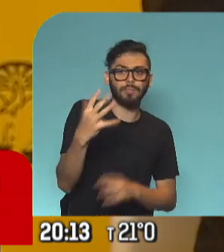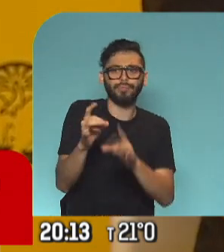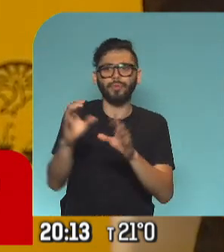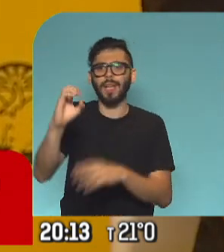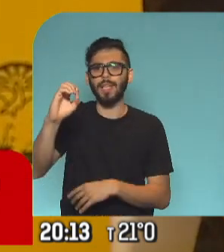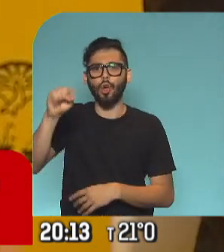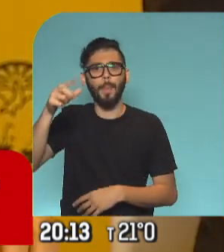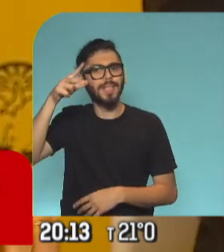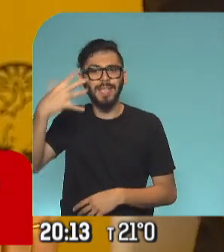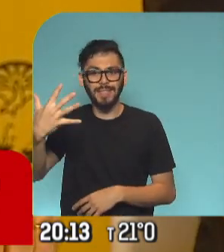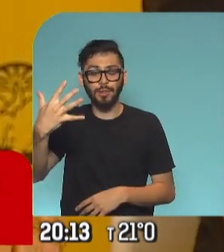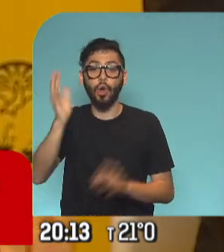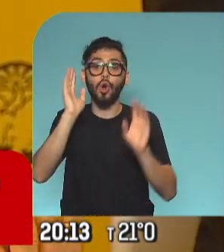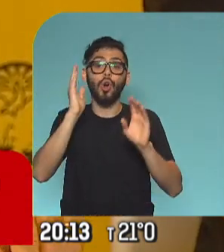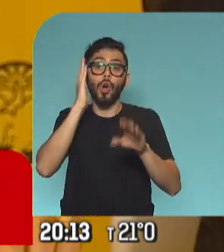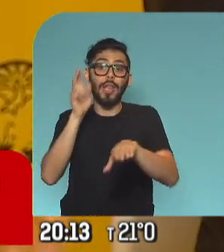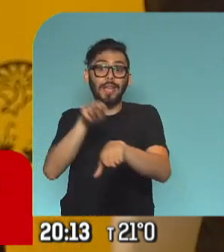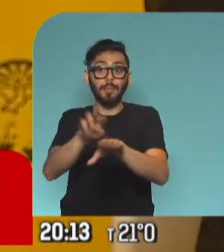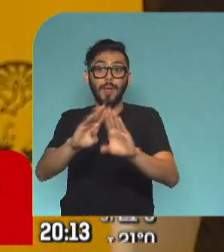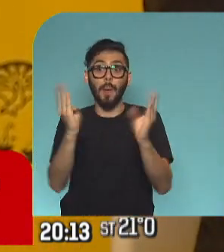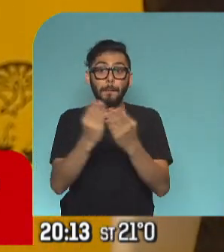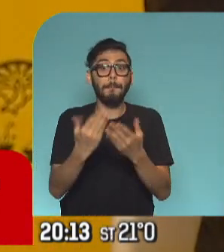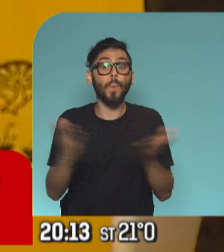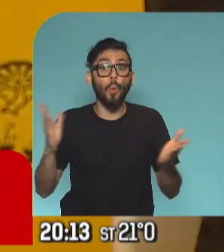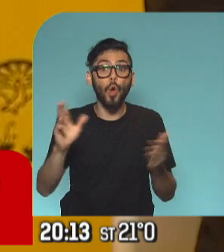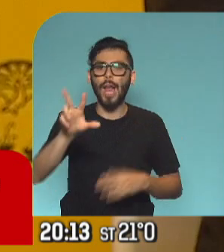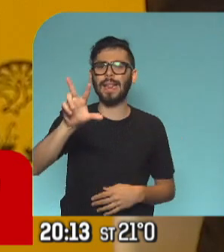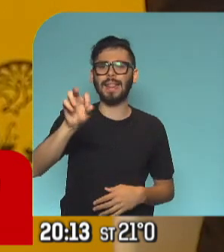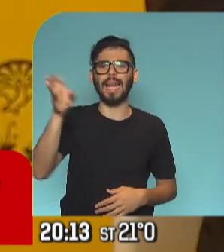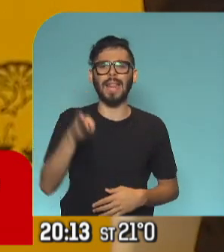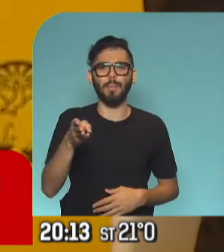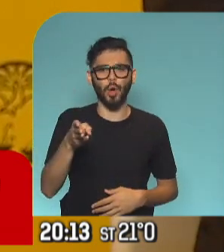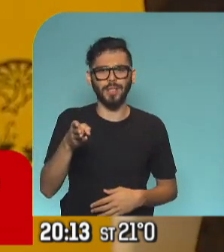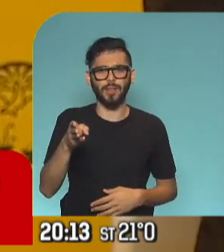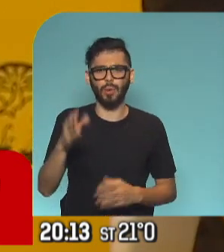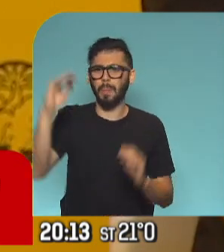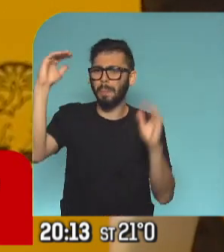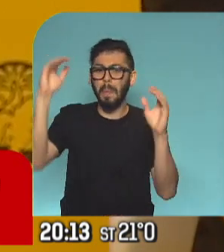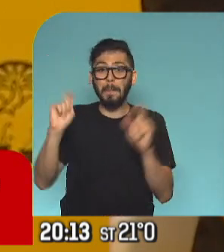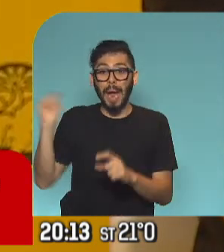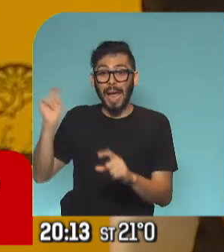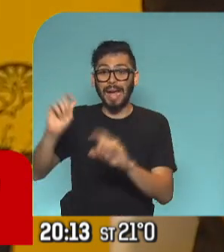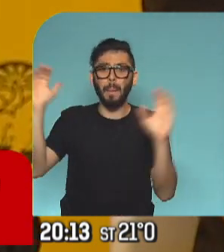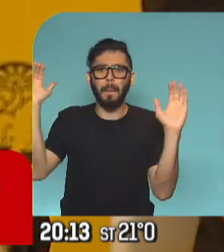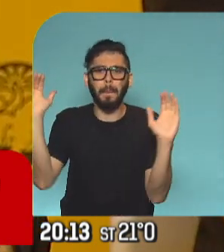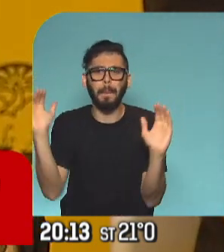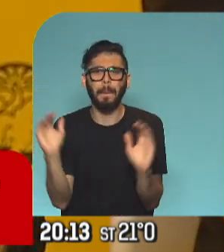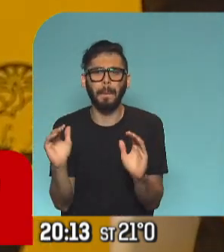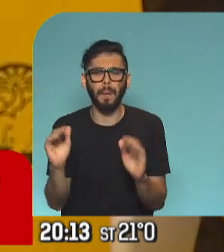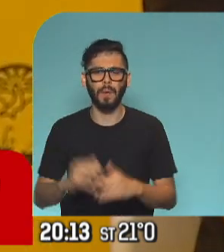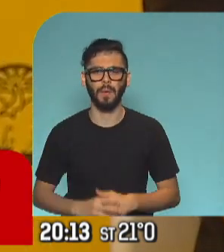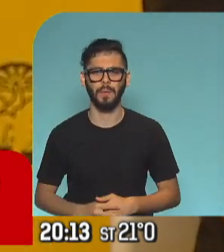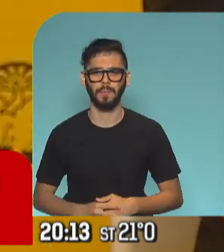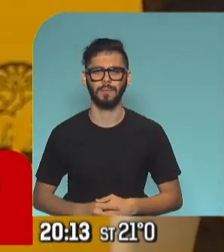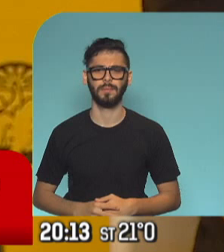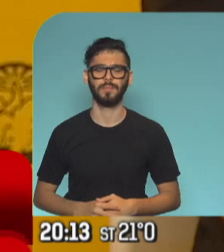la ocupación de camas de terapia en el sistema público está en el 30%, el nivel más bajo en muchos meses. La cámara está a menos de 10 metros,